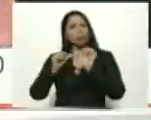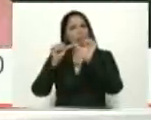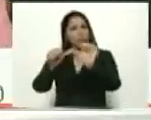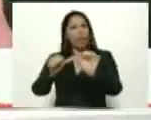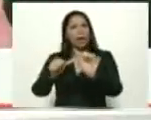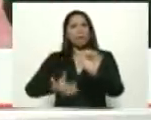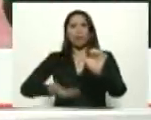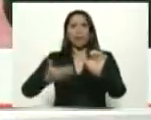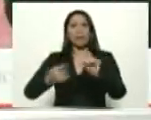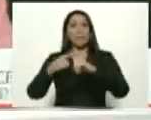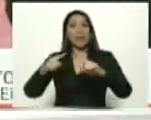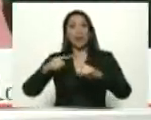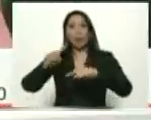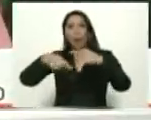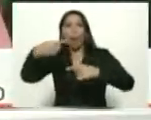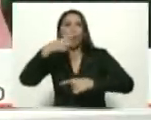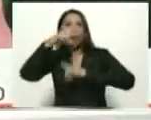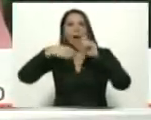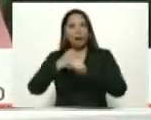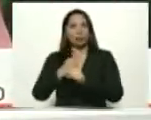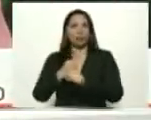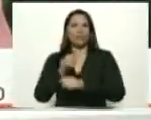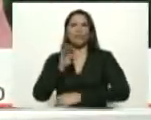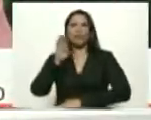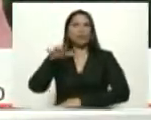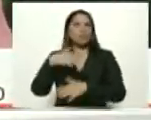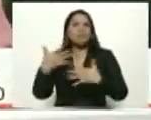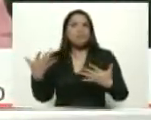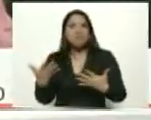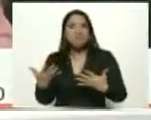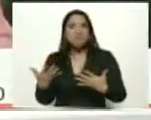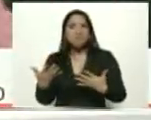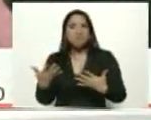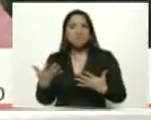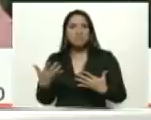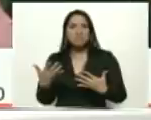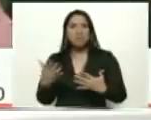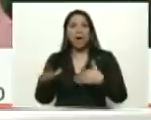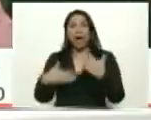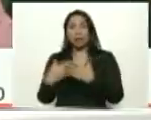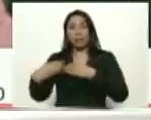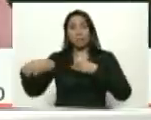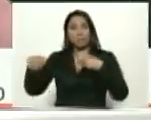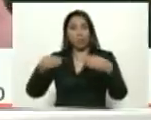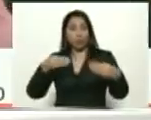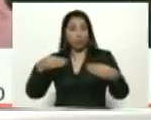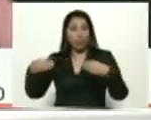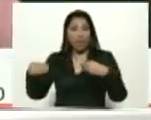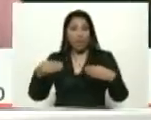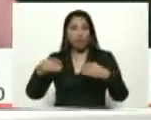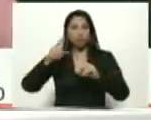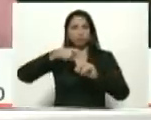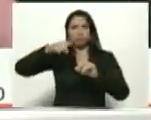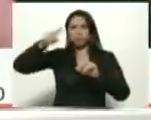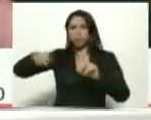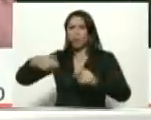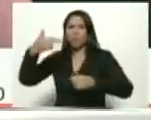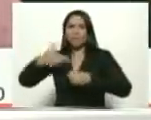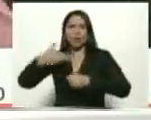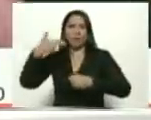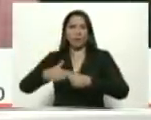que están por venir. Pero sin lugar a dudas, hasta el modelo energético